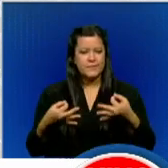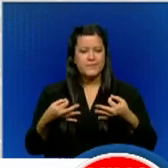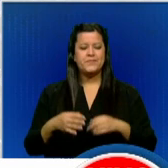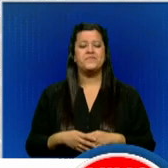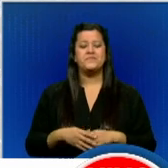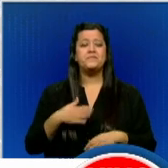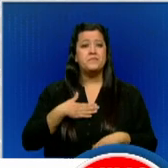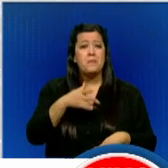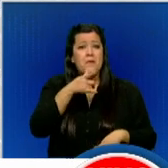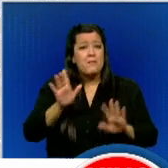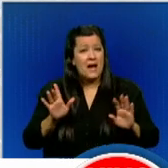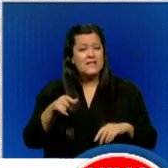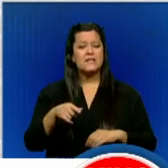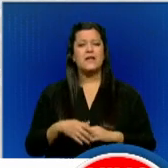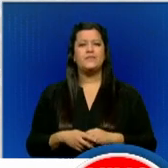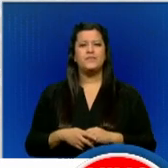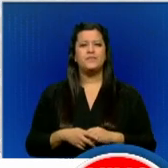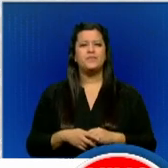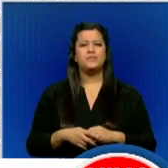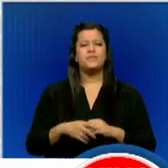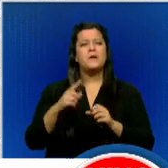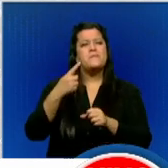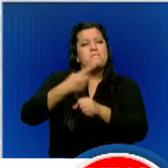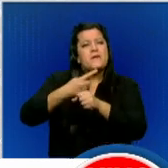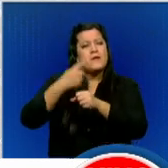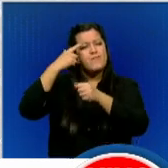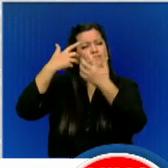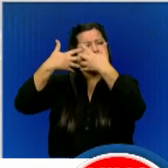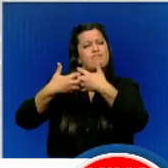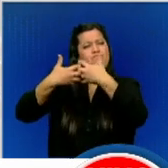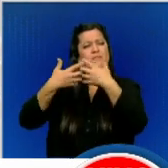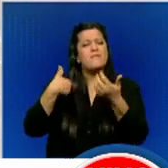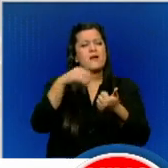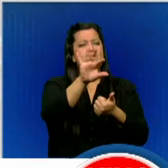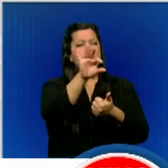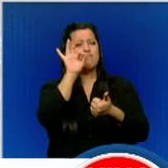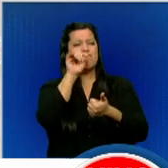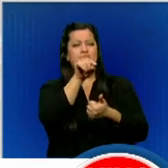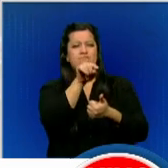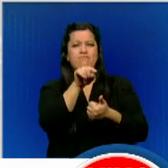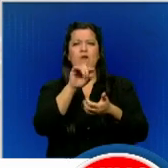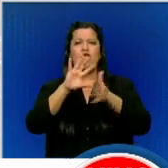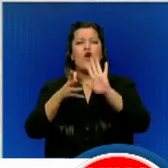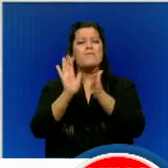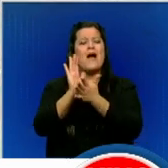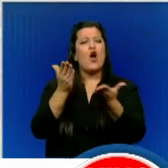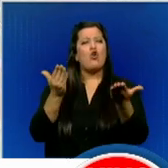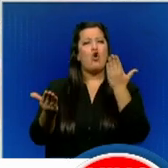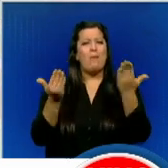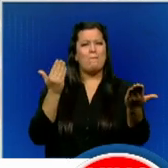a ver me parece que una primera reflexión para tomar un punto d de comparación